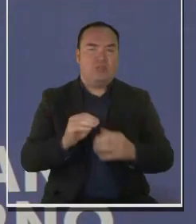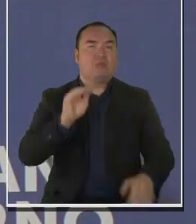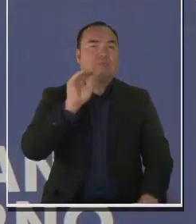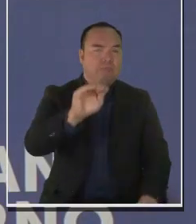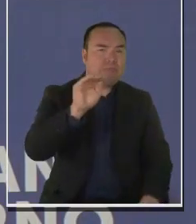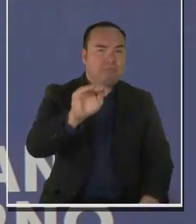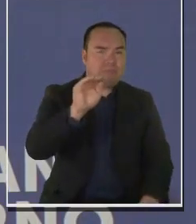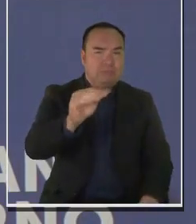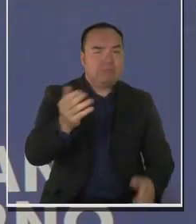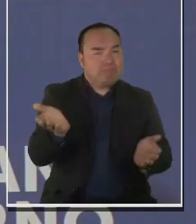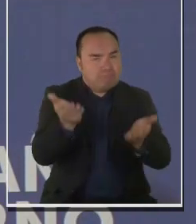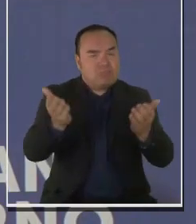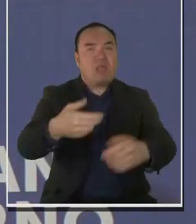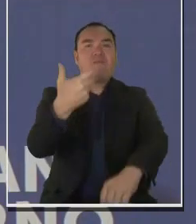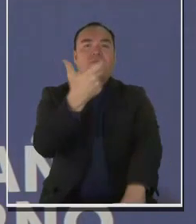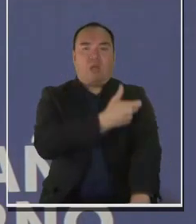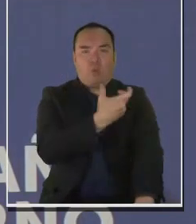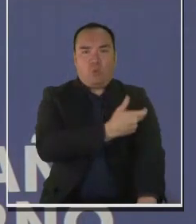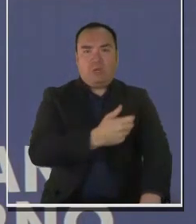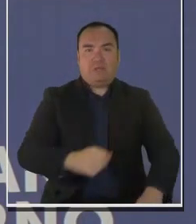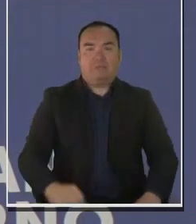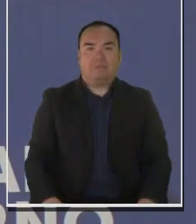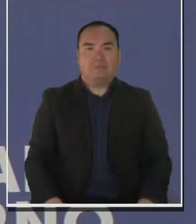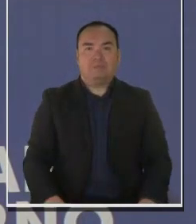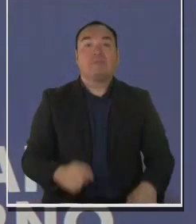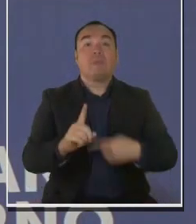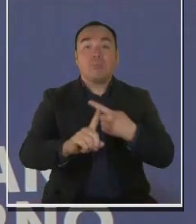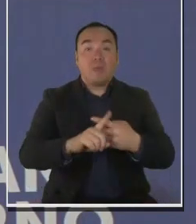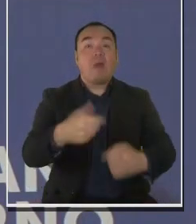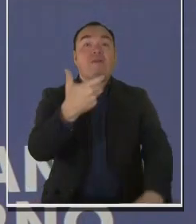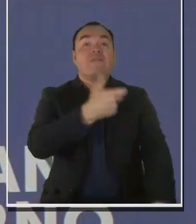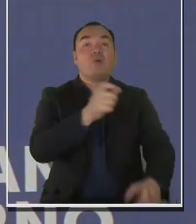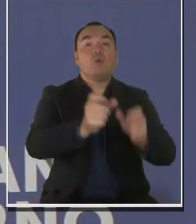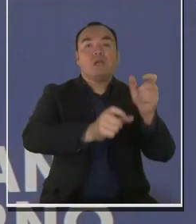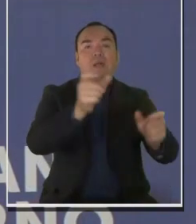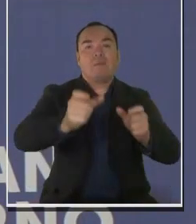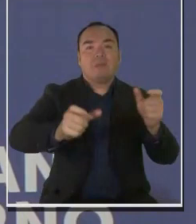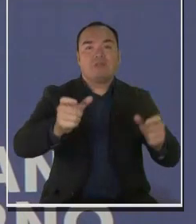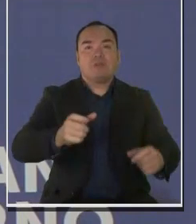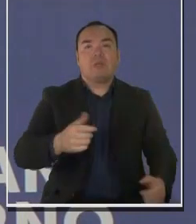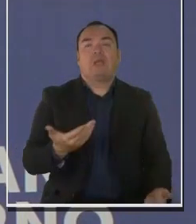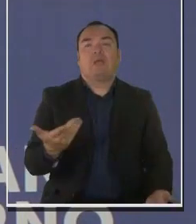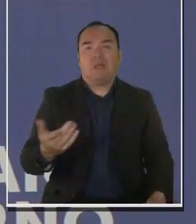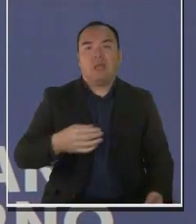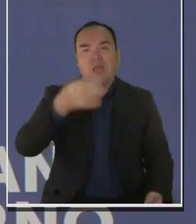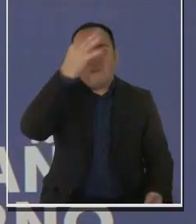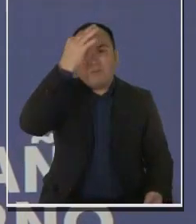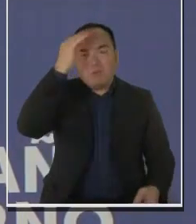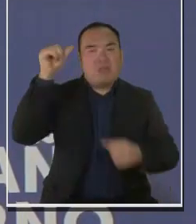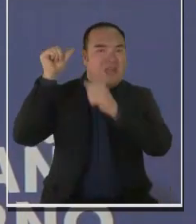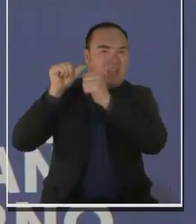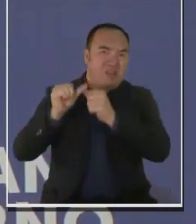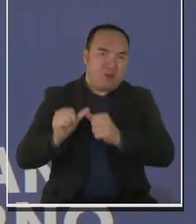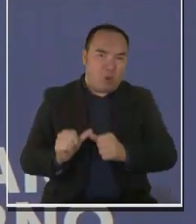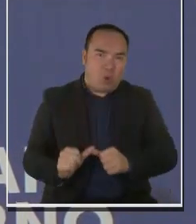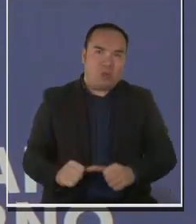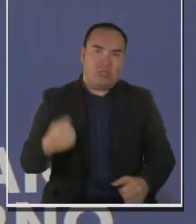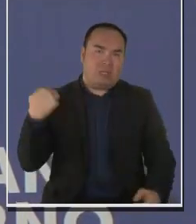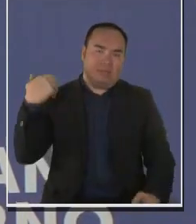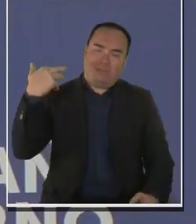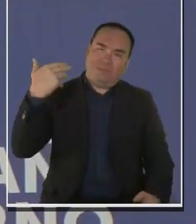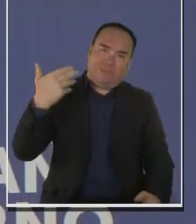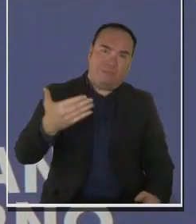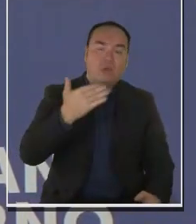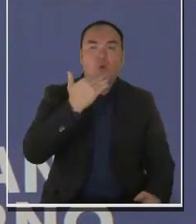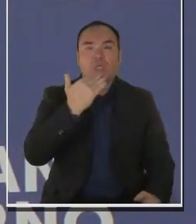la vacunación. Y también en la vacunación de aquellas personas que son crónicas, que tienen alguna patología crónica o que